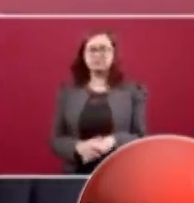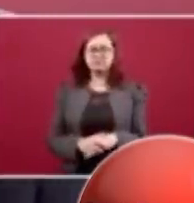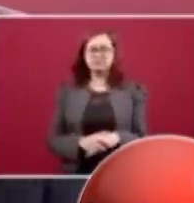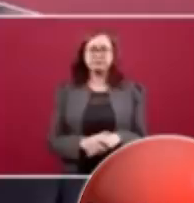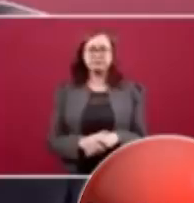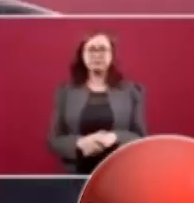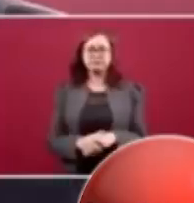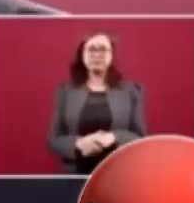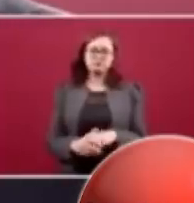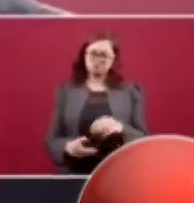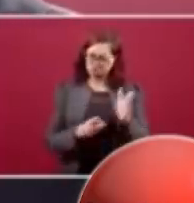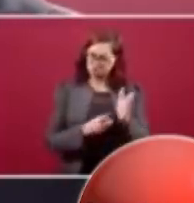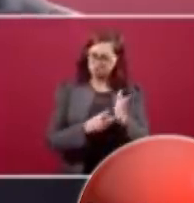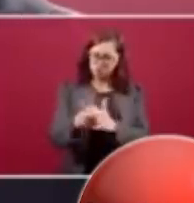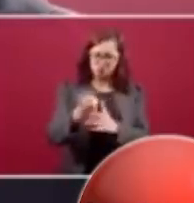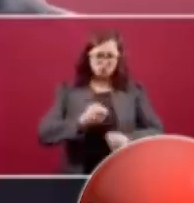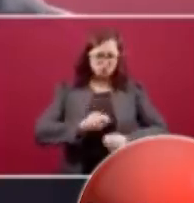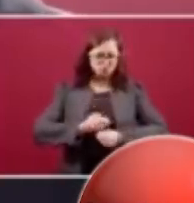de manifestación,